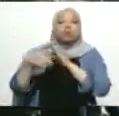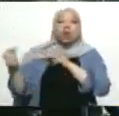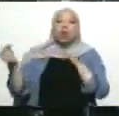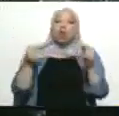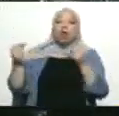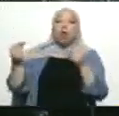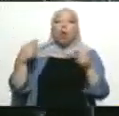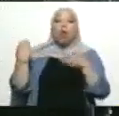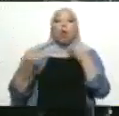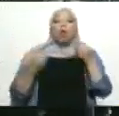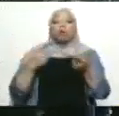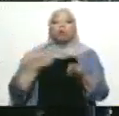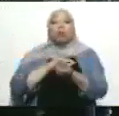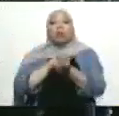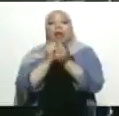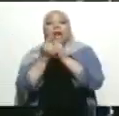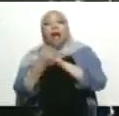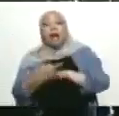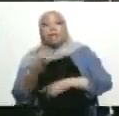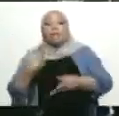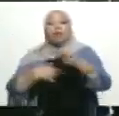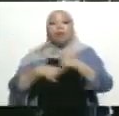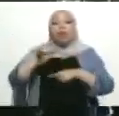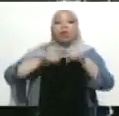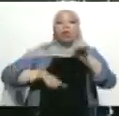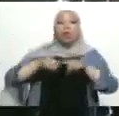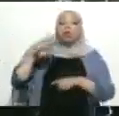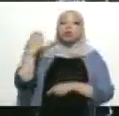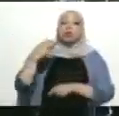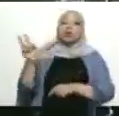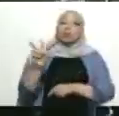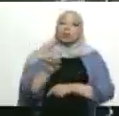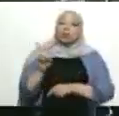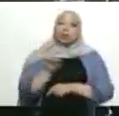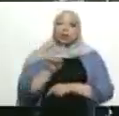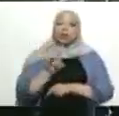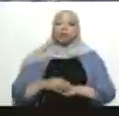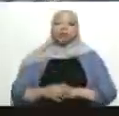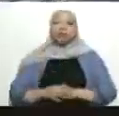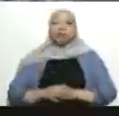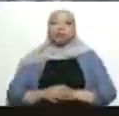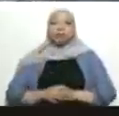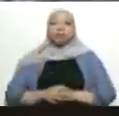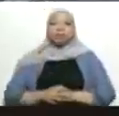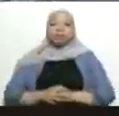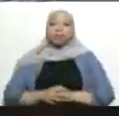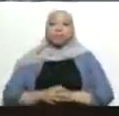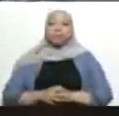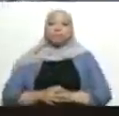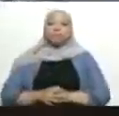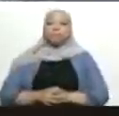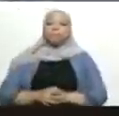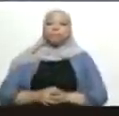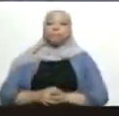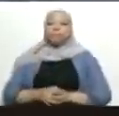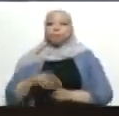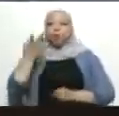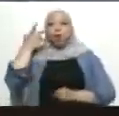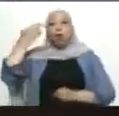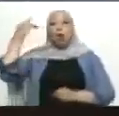de productos y mercancías entre Colombia y Venezuela. Eso ni se imaginaba